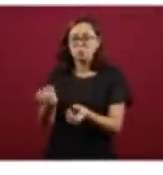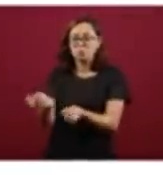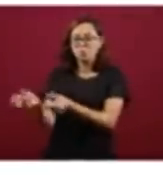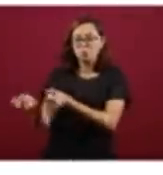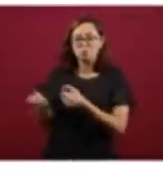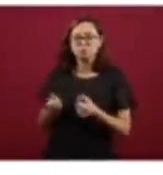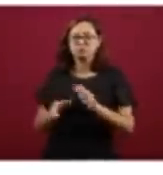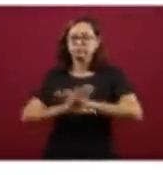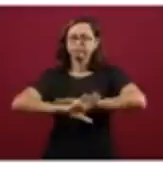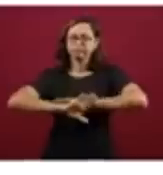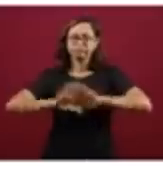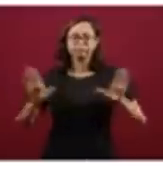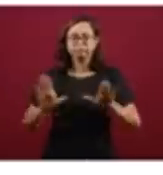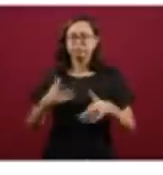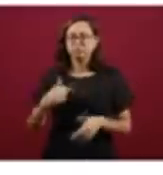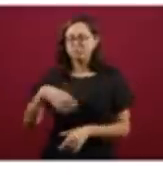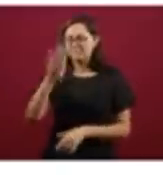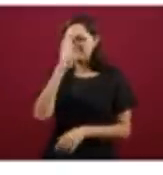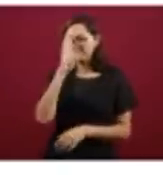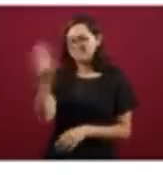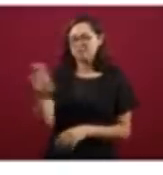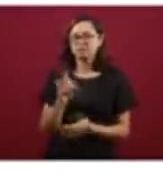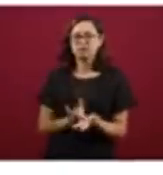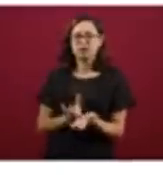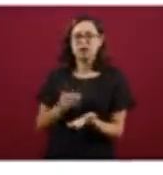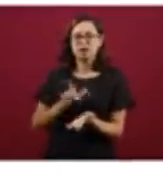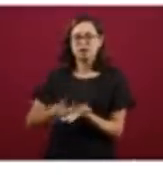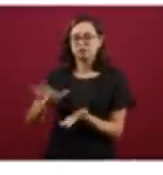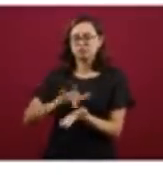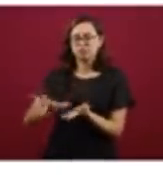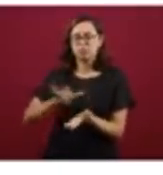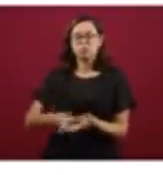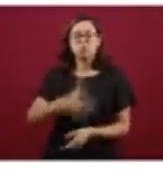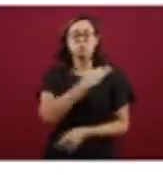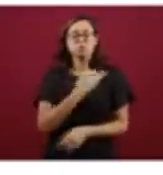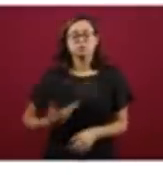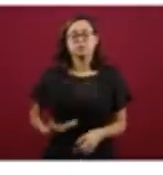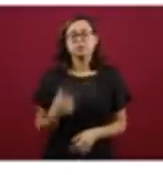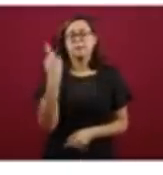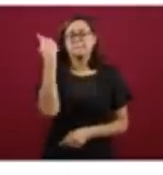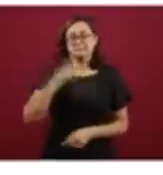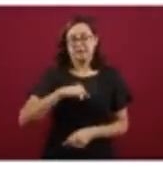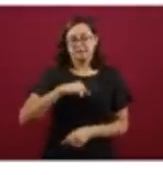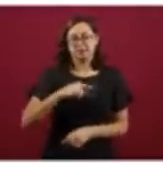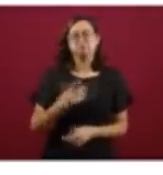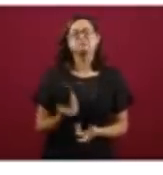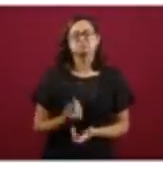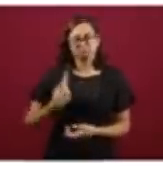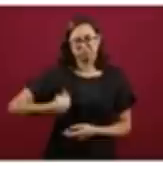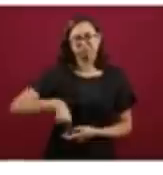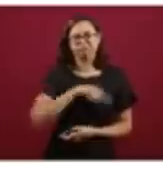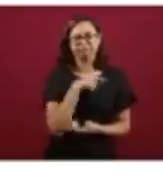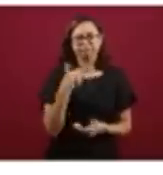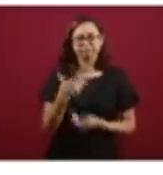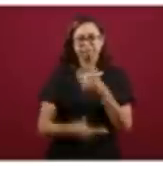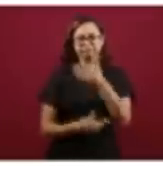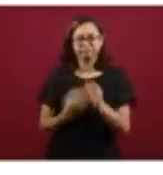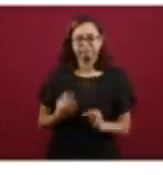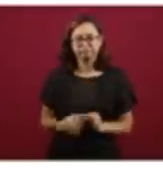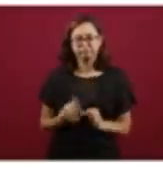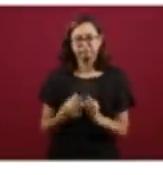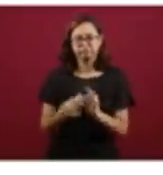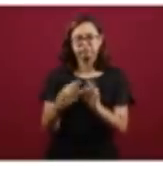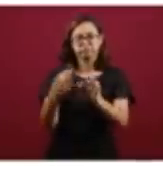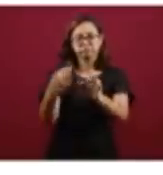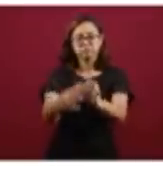sin intermediarios. En ese sentido es lo que nos indicó nuestro presidente y es lo que vamos haciendo. No significa